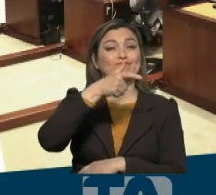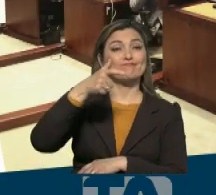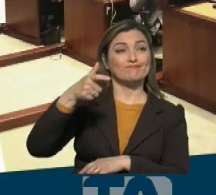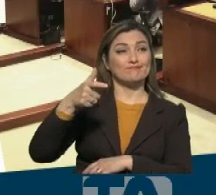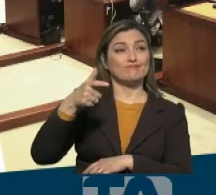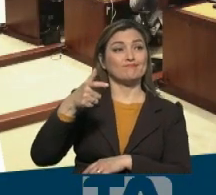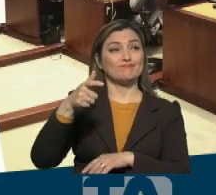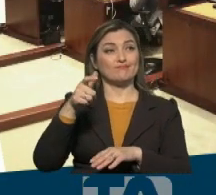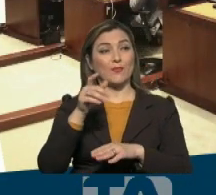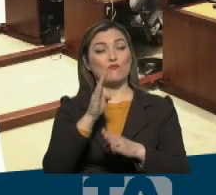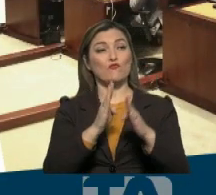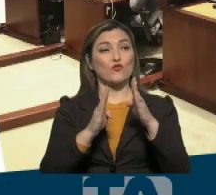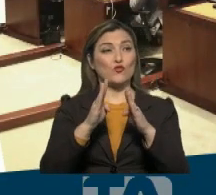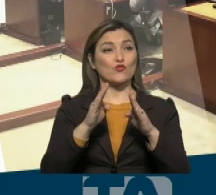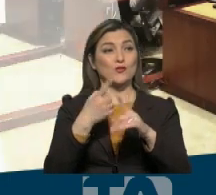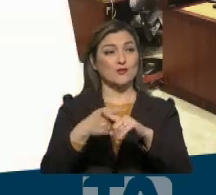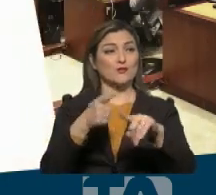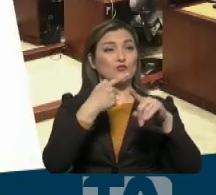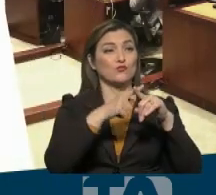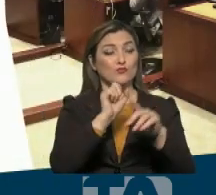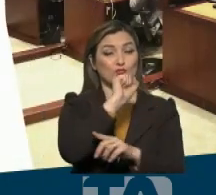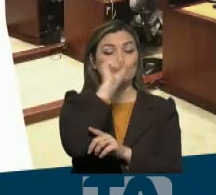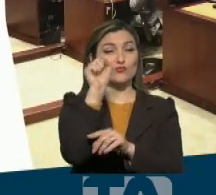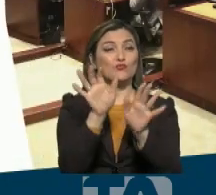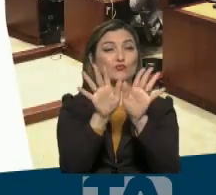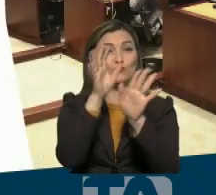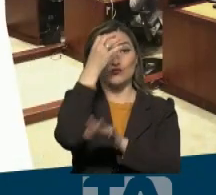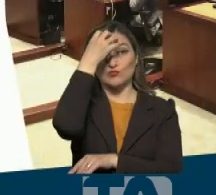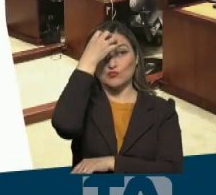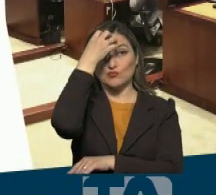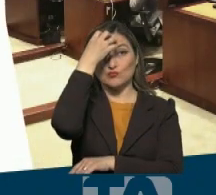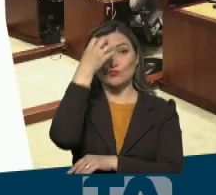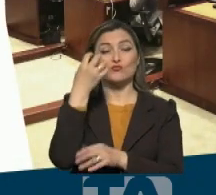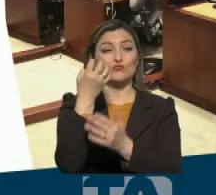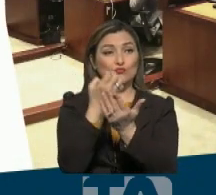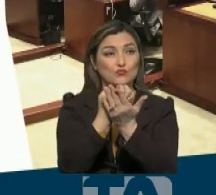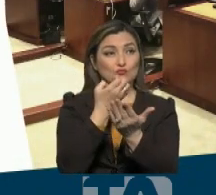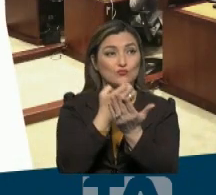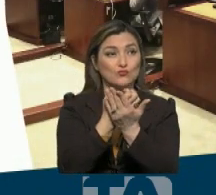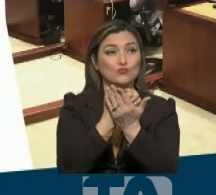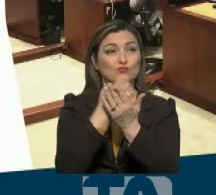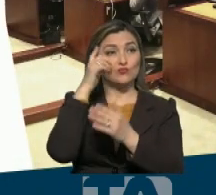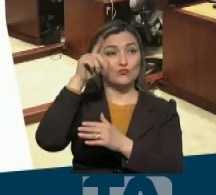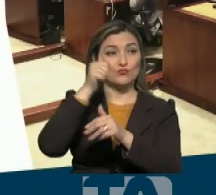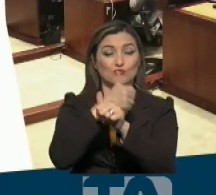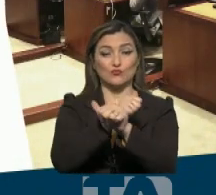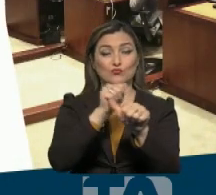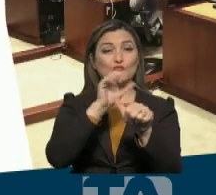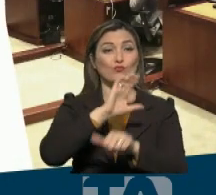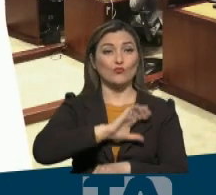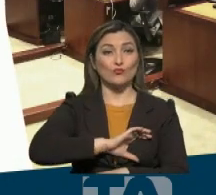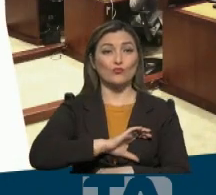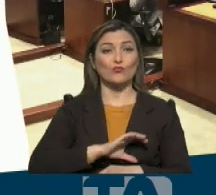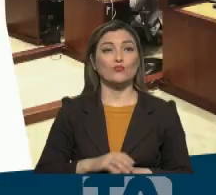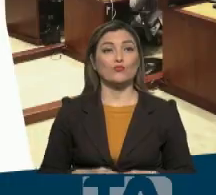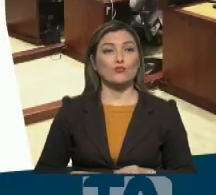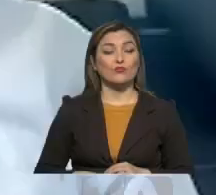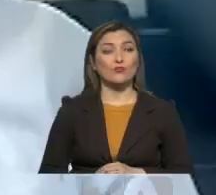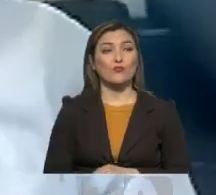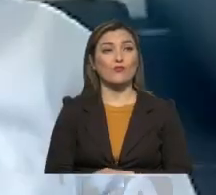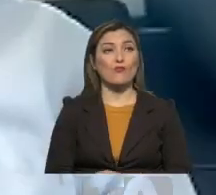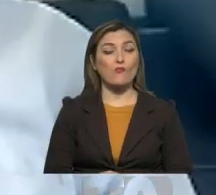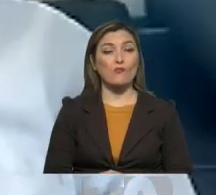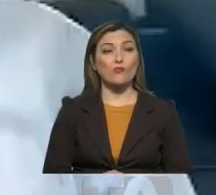biodiversidad derechos colectivos educación régimen económico y gobiernos autónomos descentralizados en